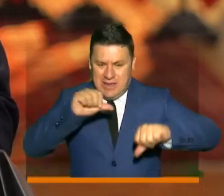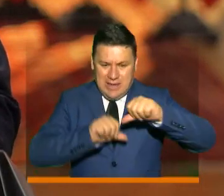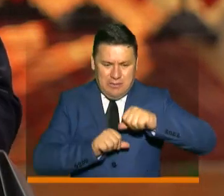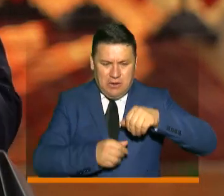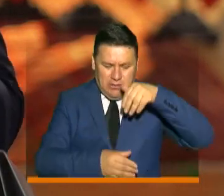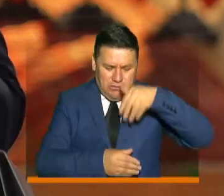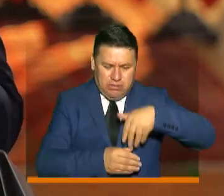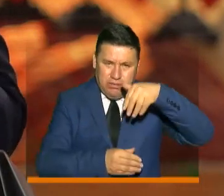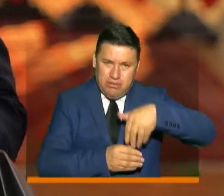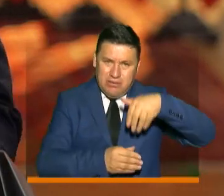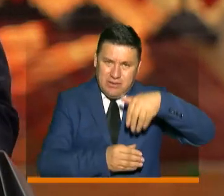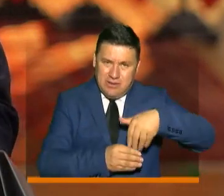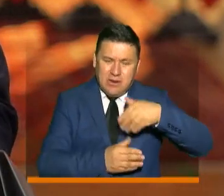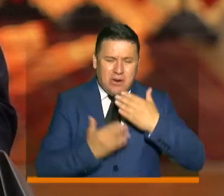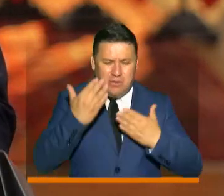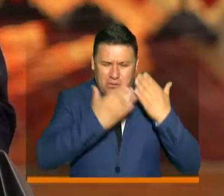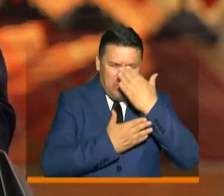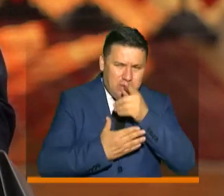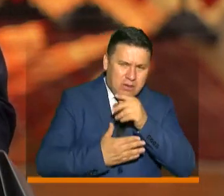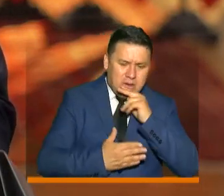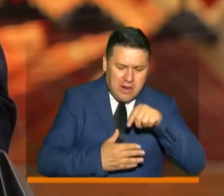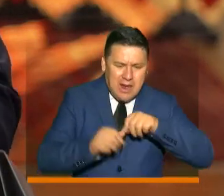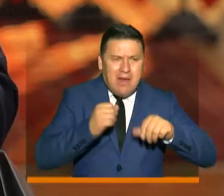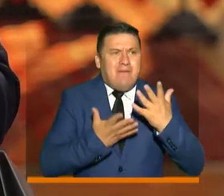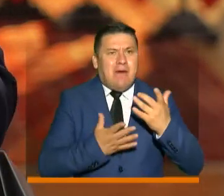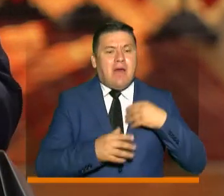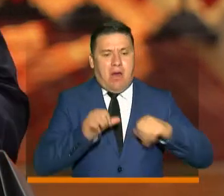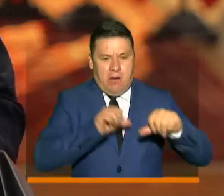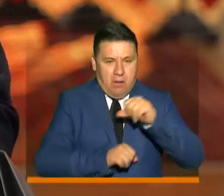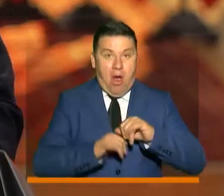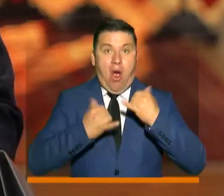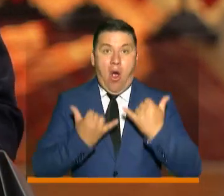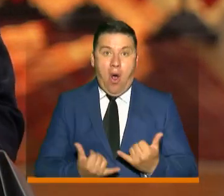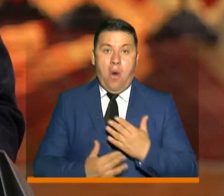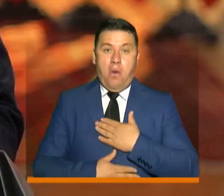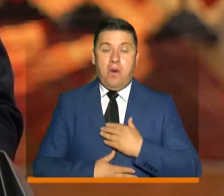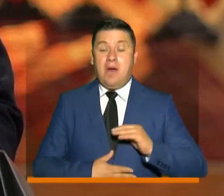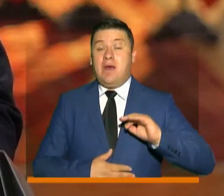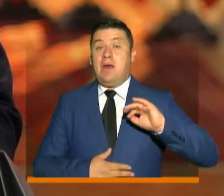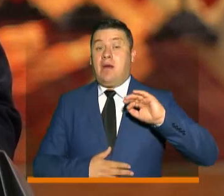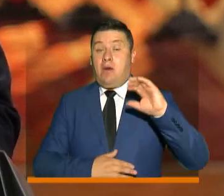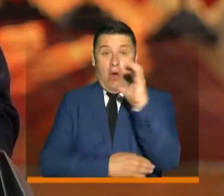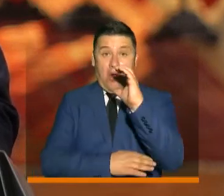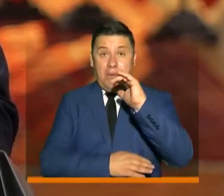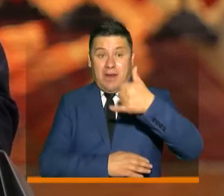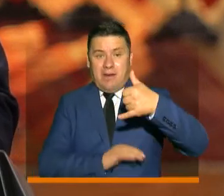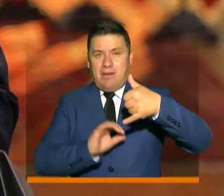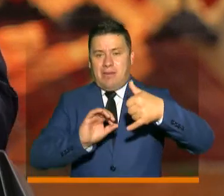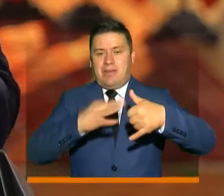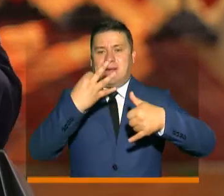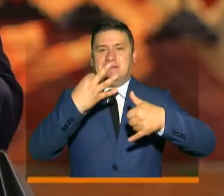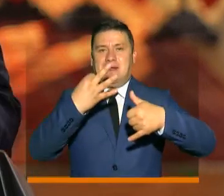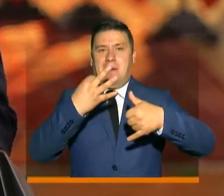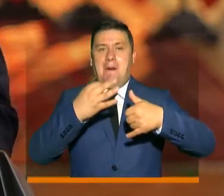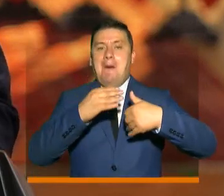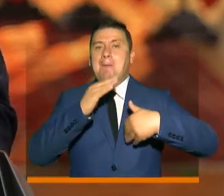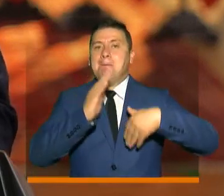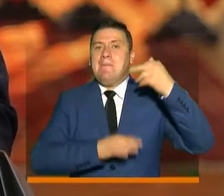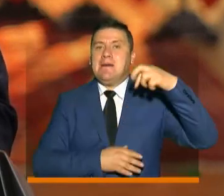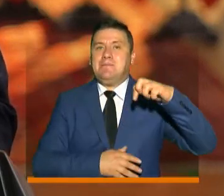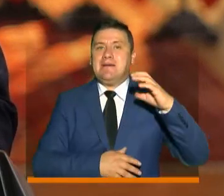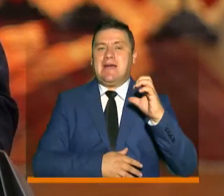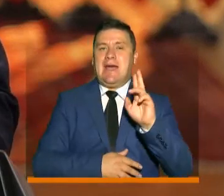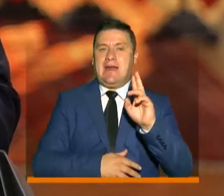para la realización de pruebas diagnósticas y hoy somos el tercer país de américa latina que más pruebas pese ha